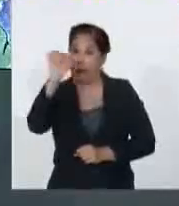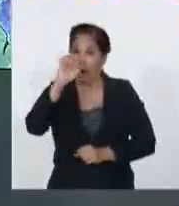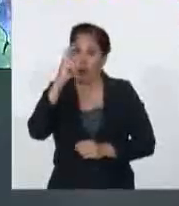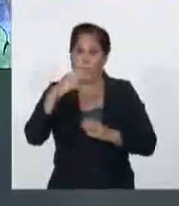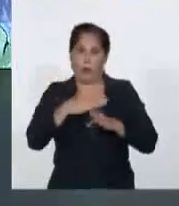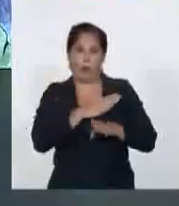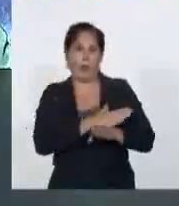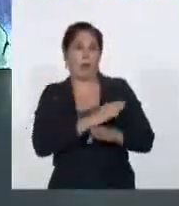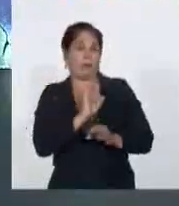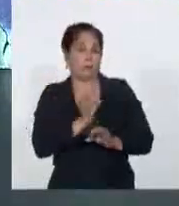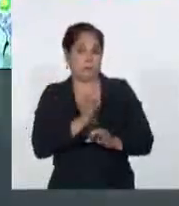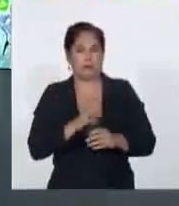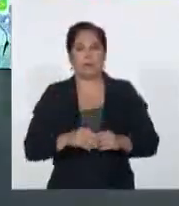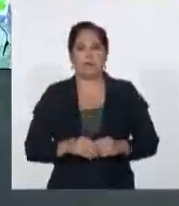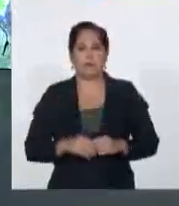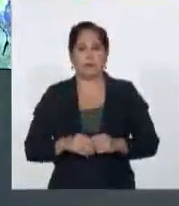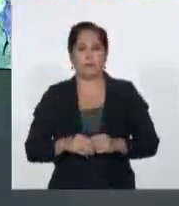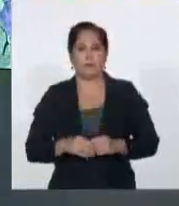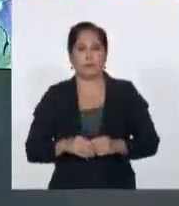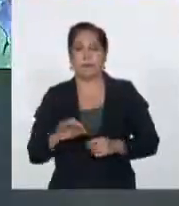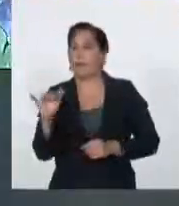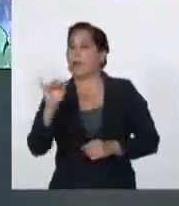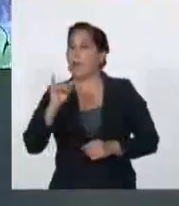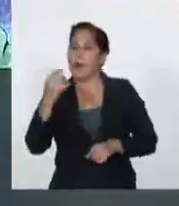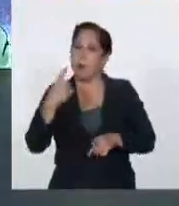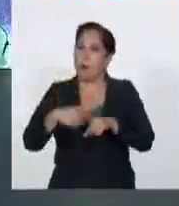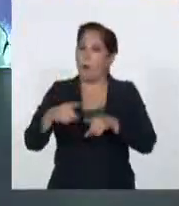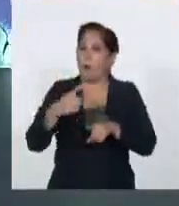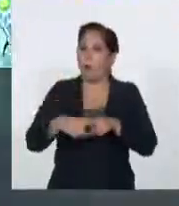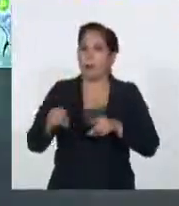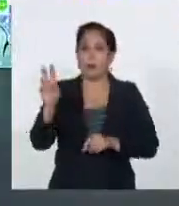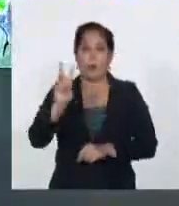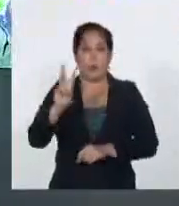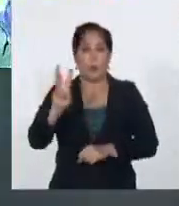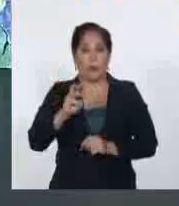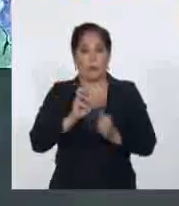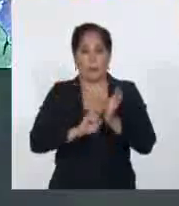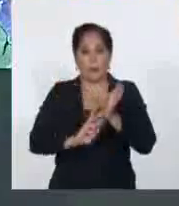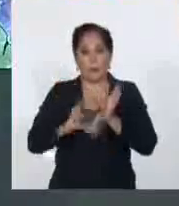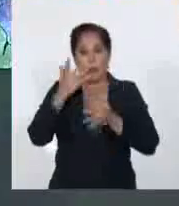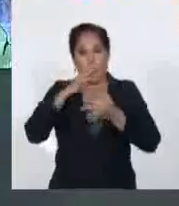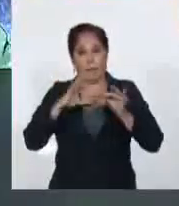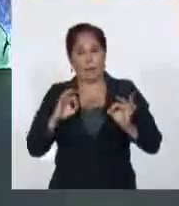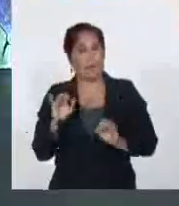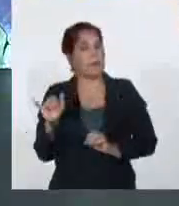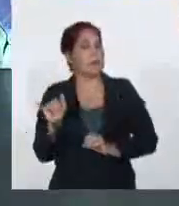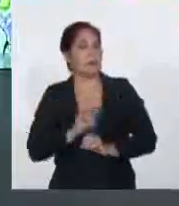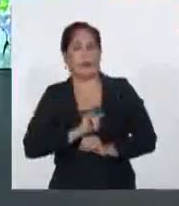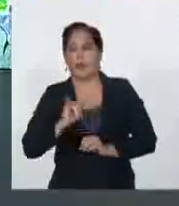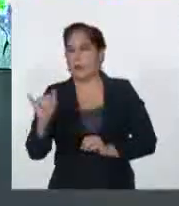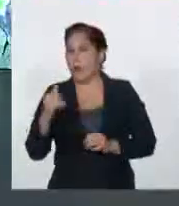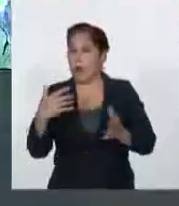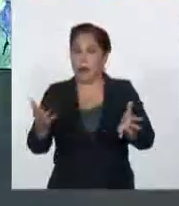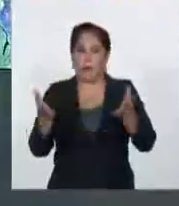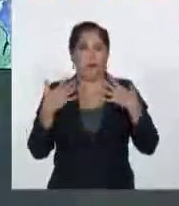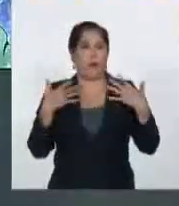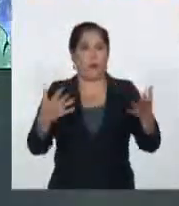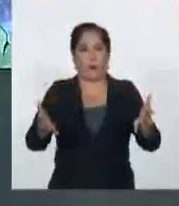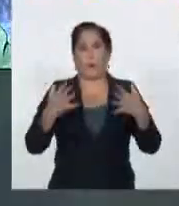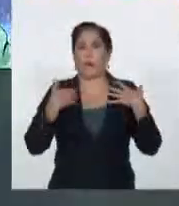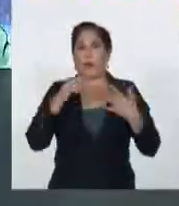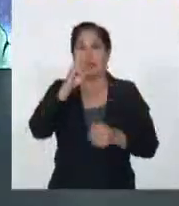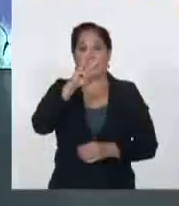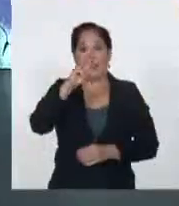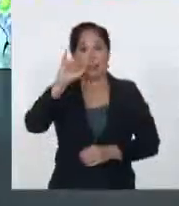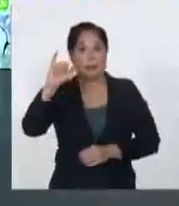del pasado 11 de julio. También ocurrió en Guira de Melena, en la provincia de Artemisa, con 36,4 grados Celsius, el